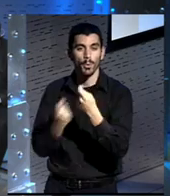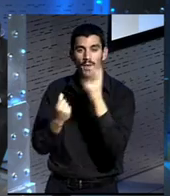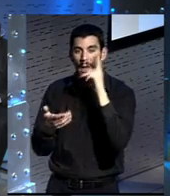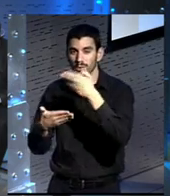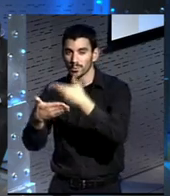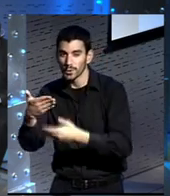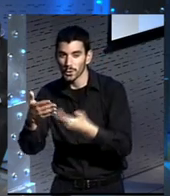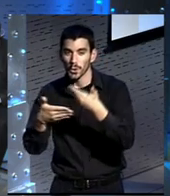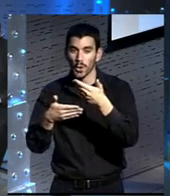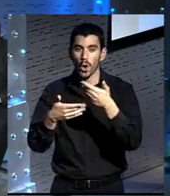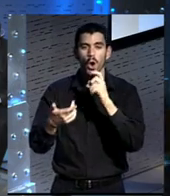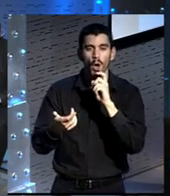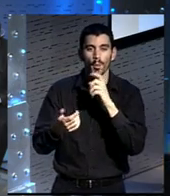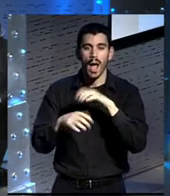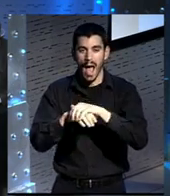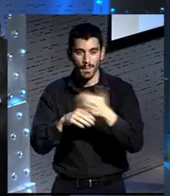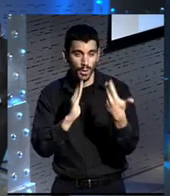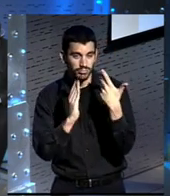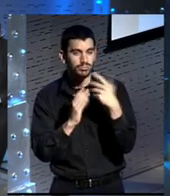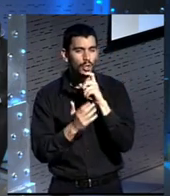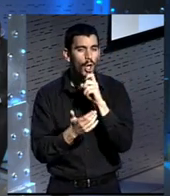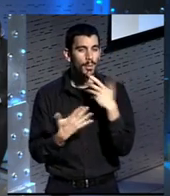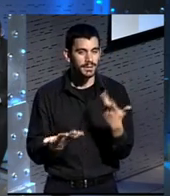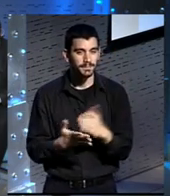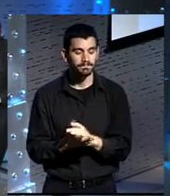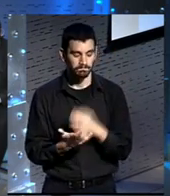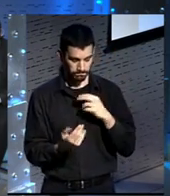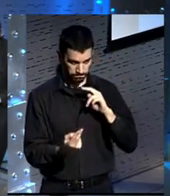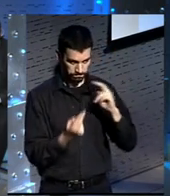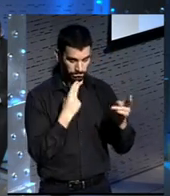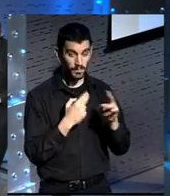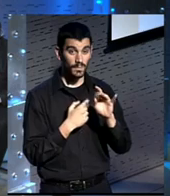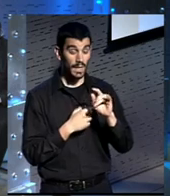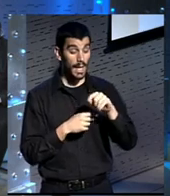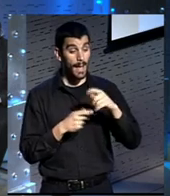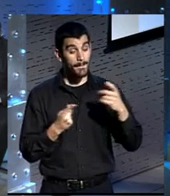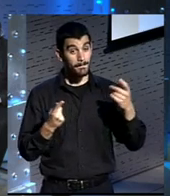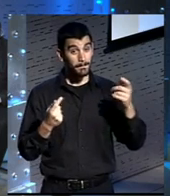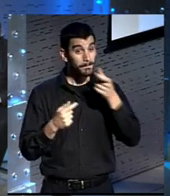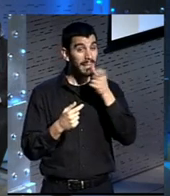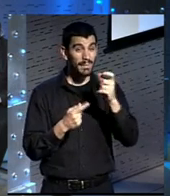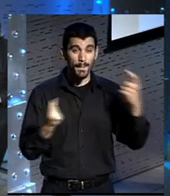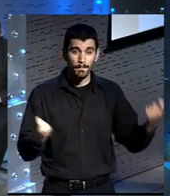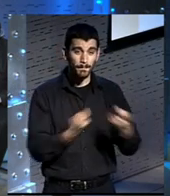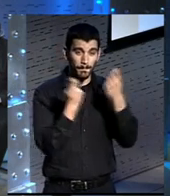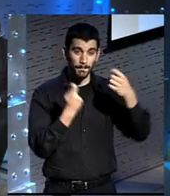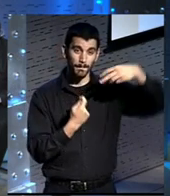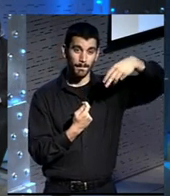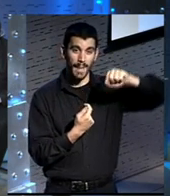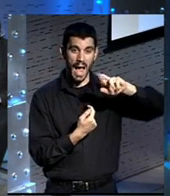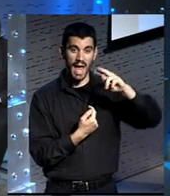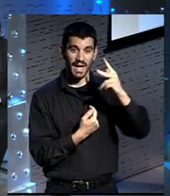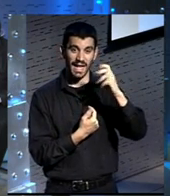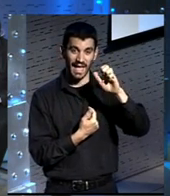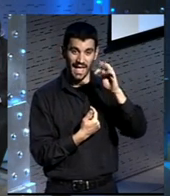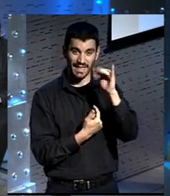digital, por darle un nombre, es un nuevo paradigma en marketing. Es muy diferente, en mi opinión, a lo que es el marketing tradicional. Es